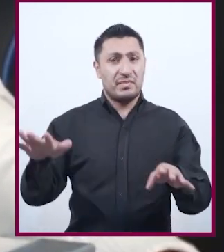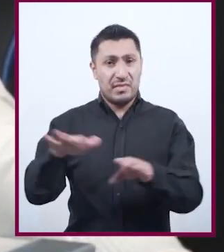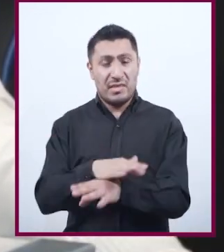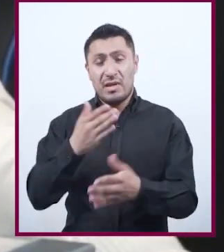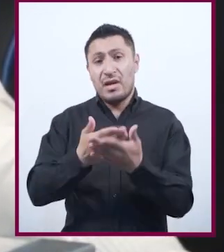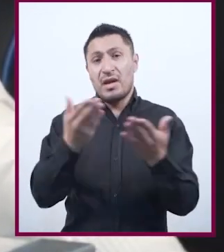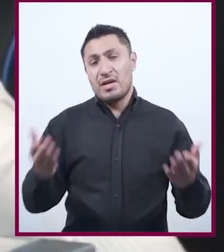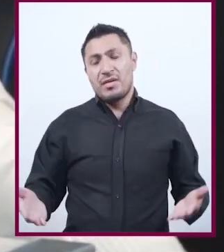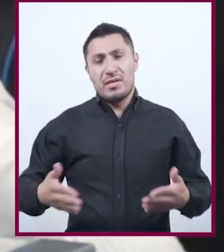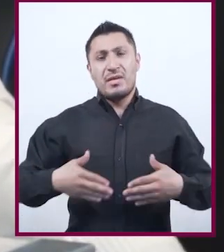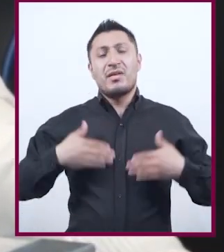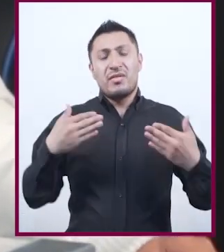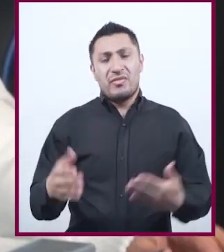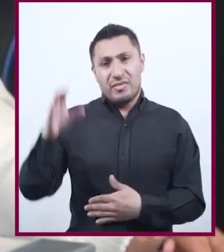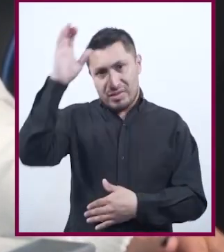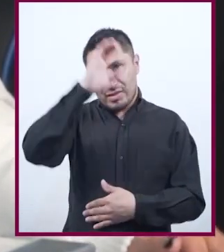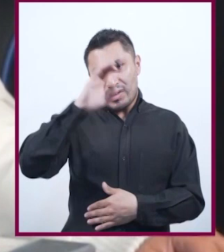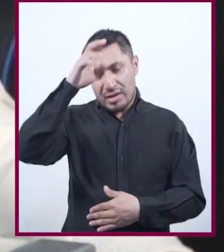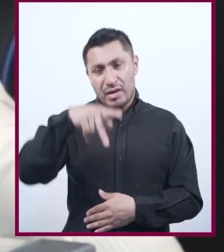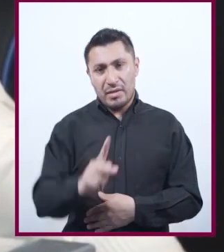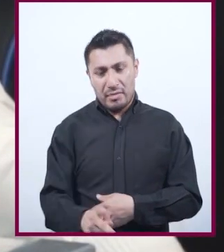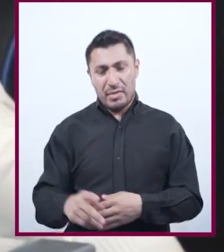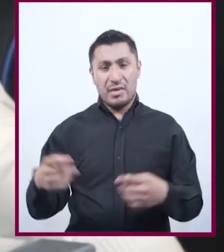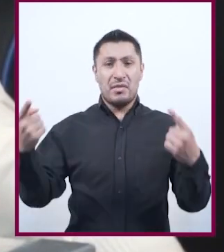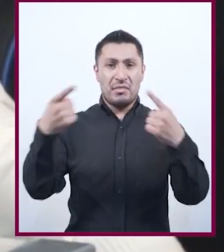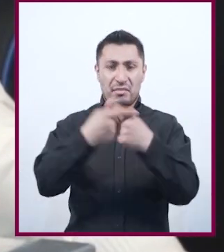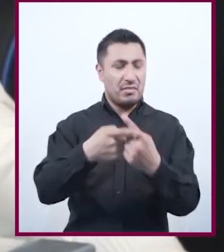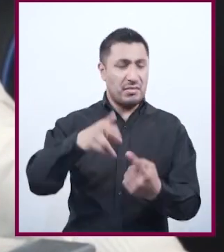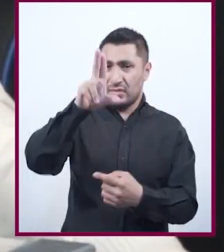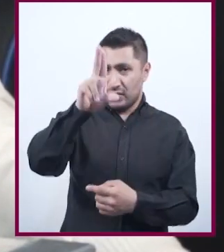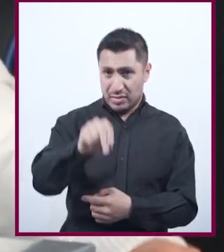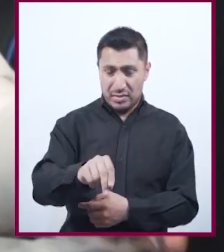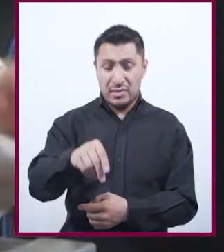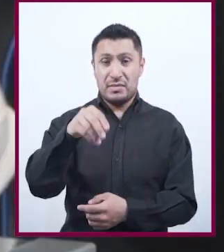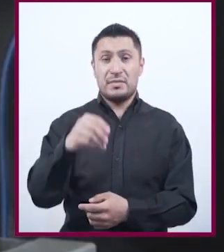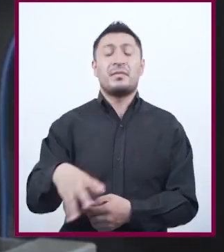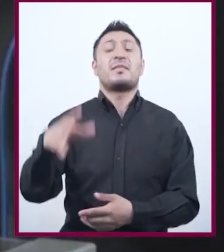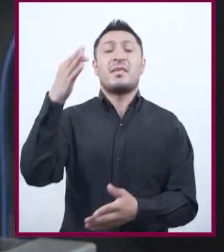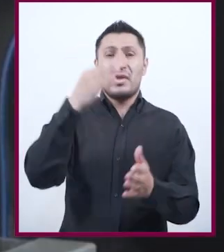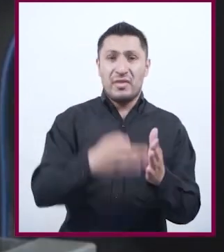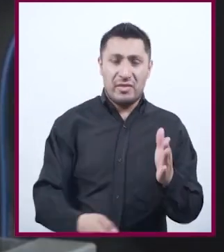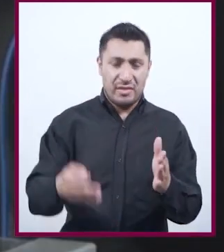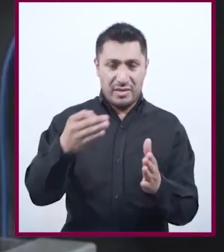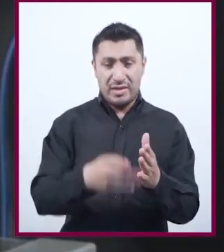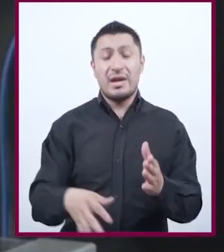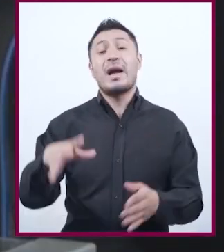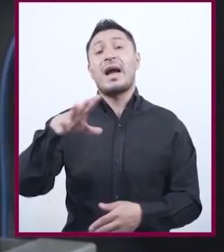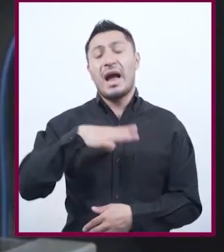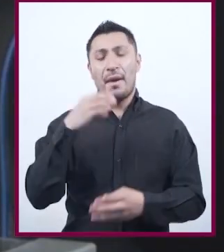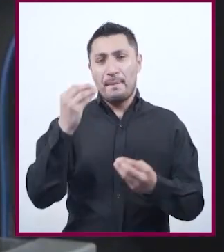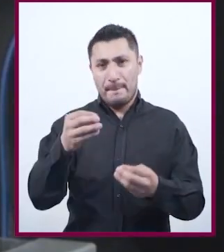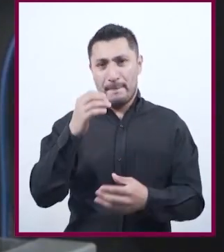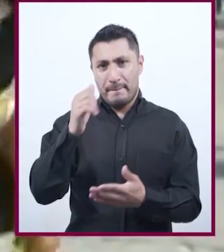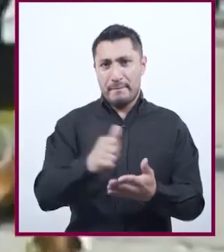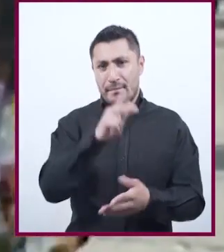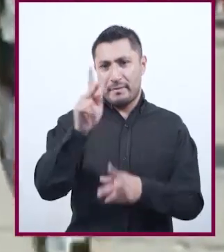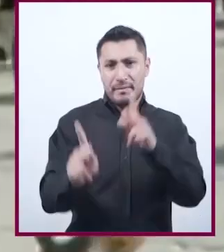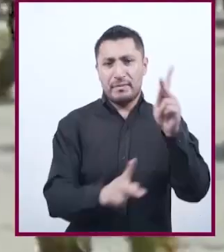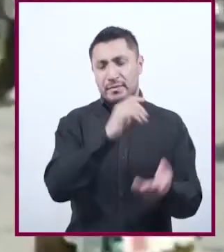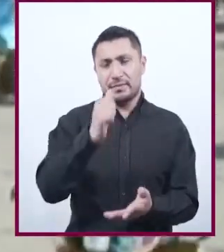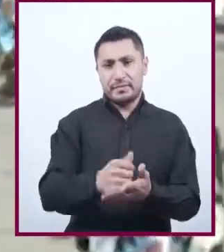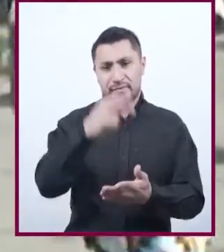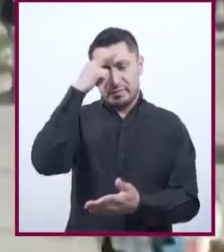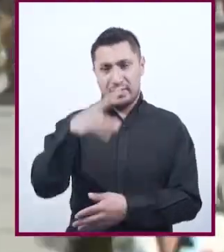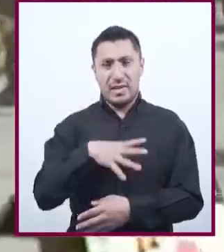ahora se confía más en la ciencia. Pero una cosa no está peleada con la otra. Y aún hay muchos pueblos y ciudades en México donde se